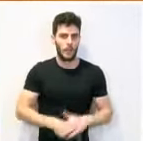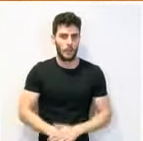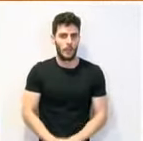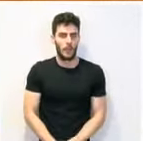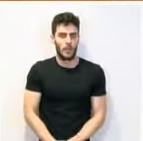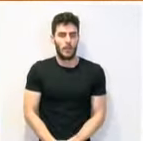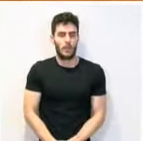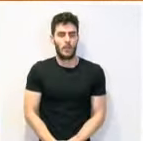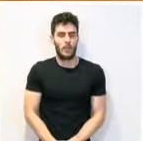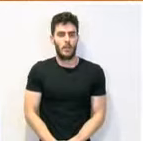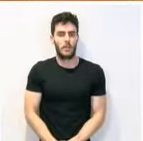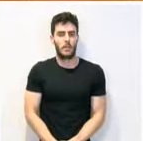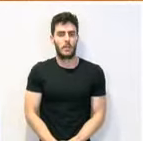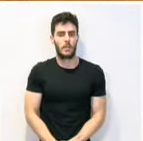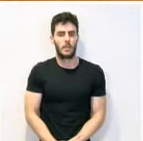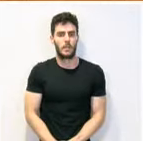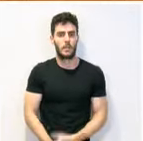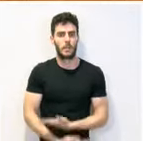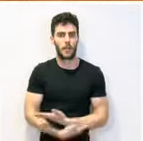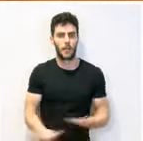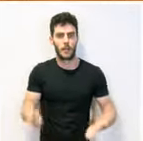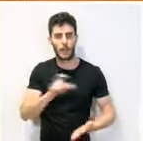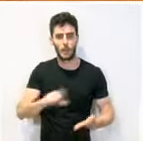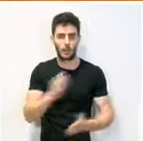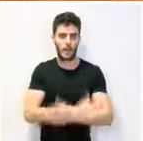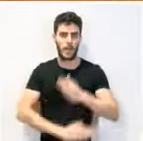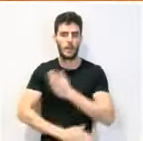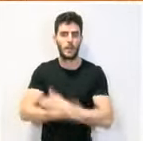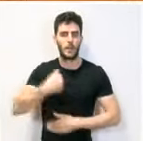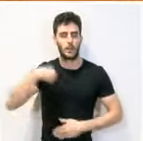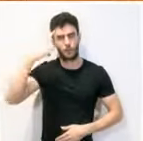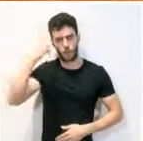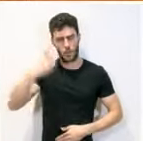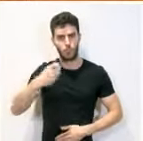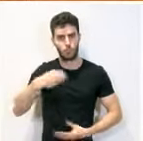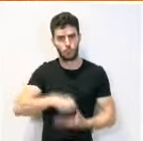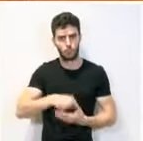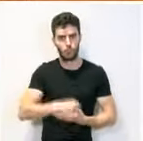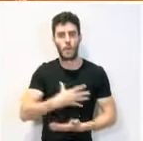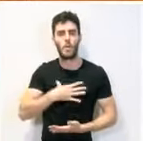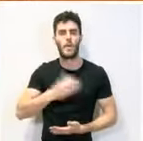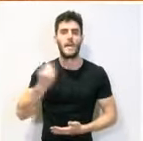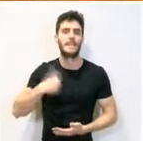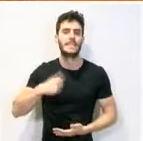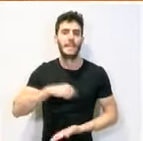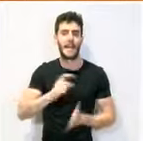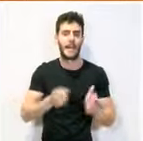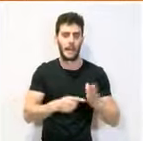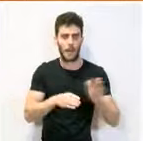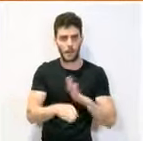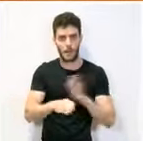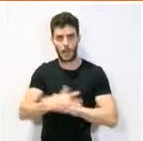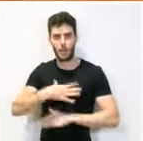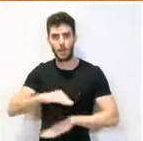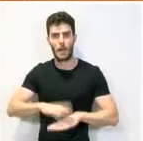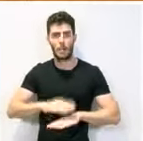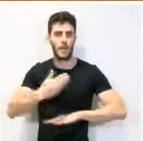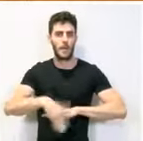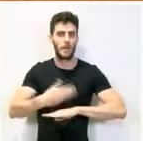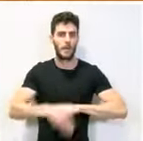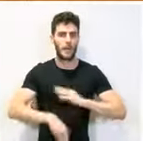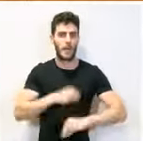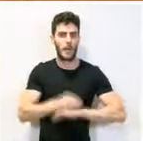o esa ley de garantías de las personas con discapacidad, que supongo que podría haberse incluido ya en esa ley de accesibilidad para evitar